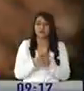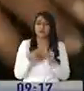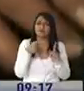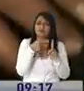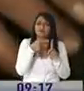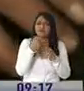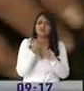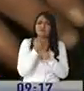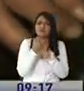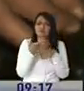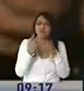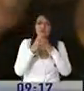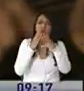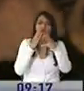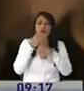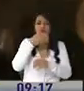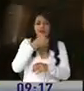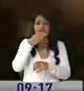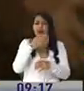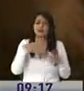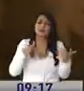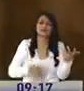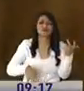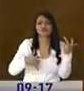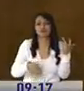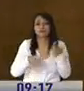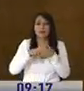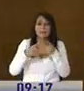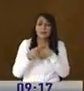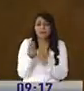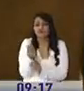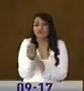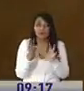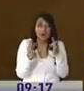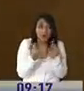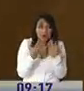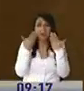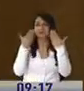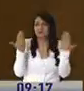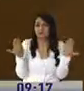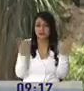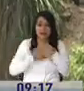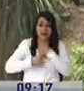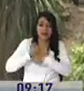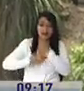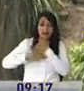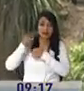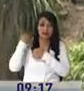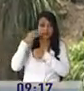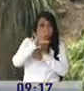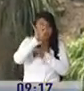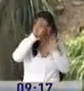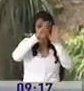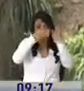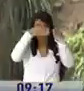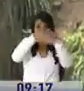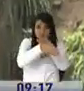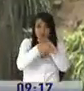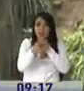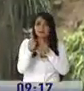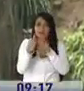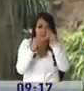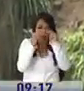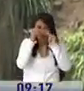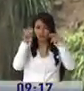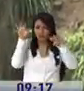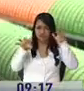cantando en los buses tenía pocos amigos de su familia nadie sabe nada hace varios años encontró un sitio donde vivir construyó en medio de